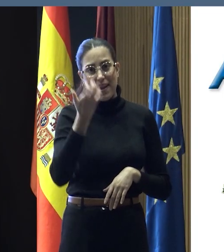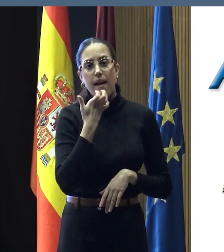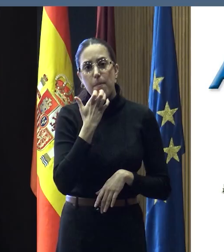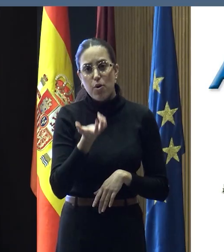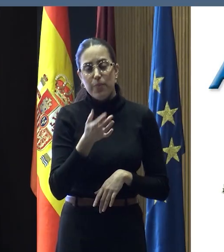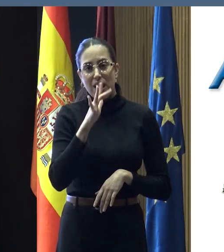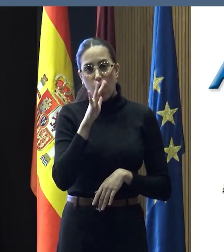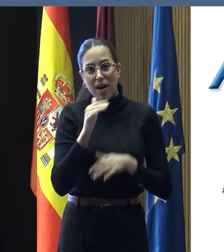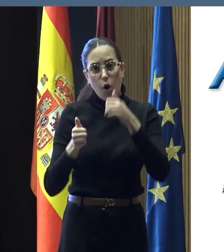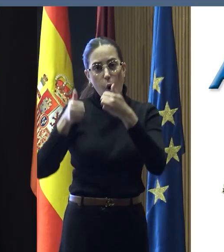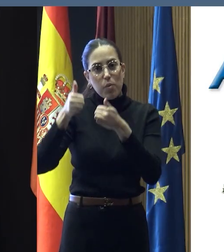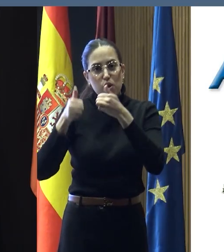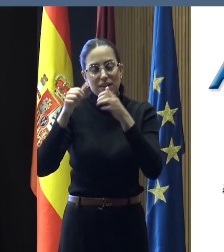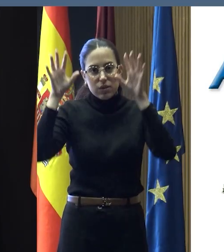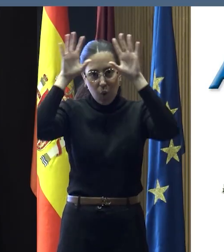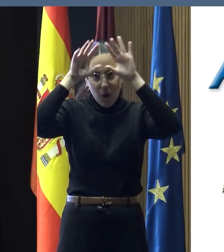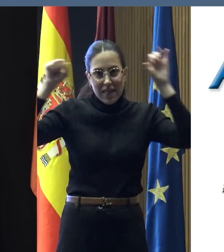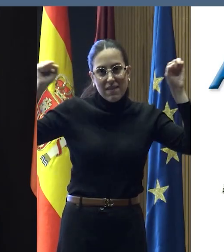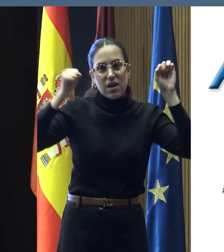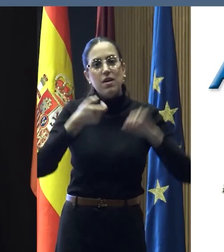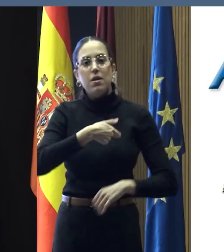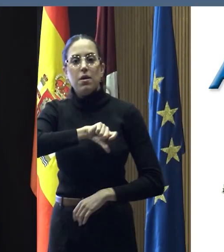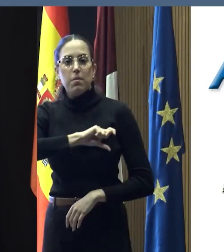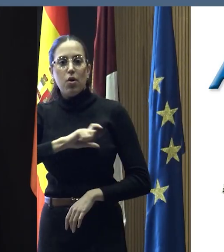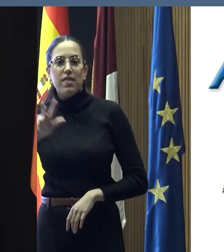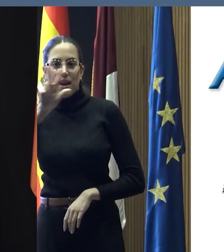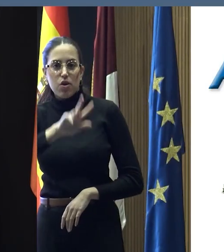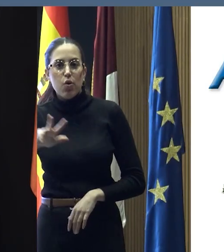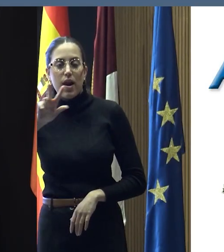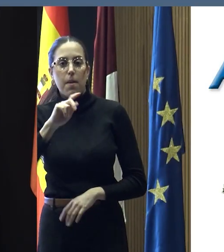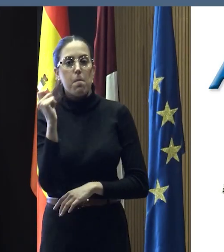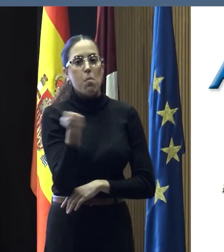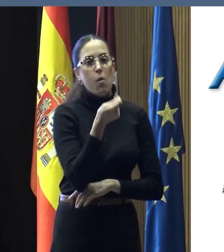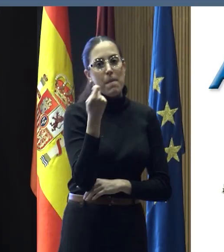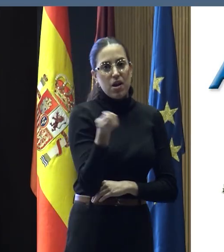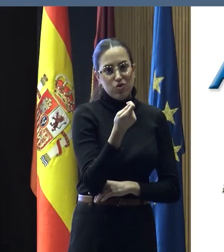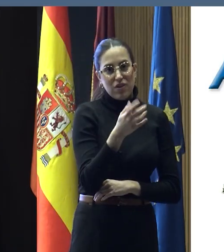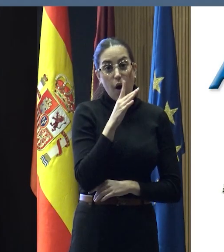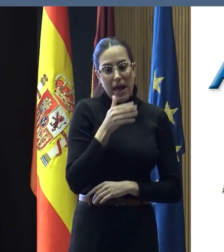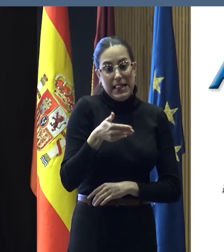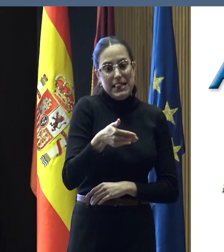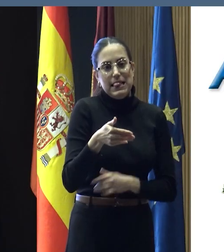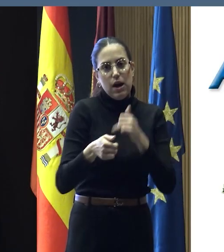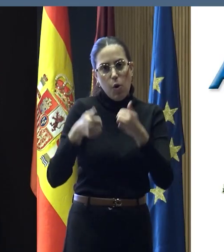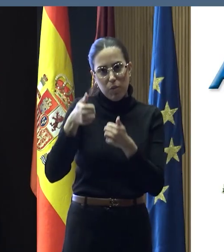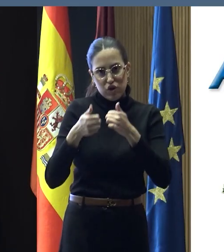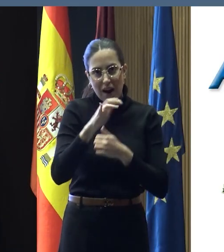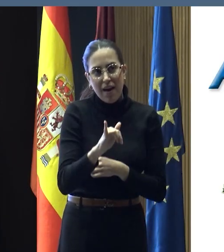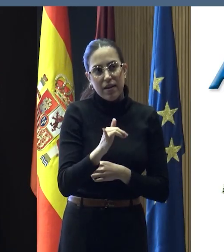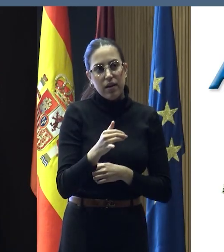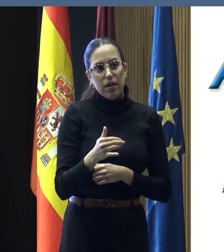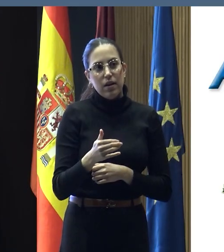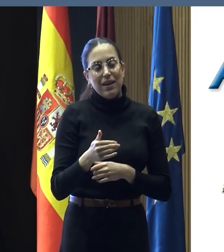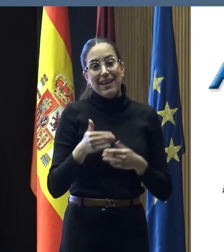hay oposiciones a la Guardia Civil, a la Policía Nacional, a los bomberos sobre todo, y gracias a esa